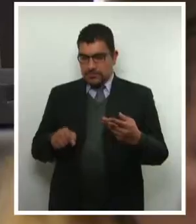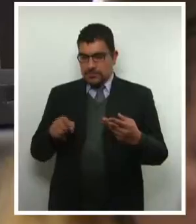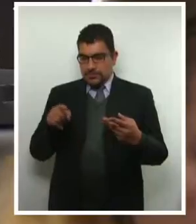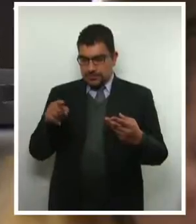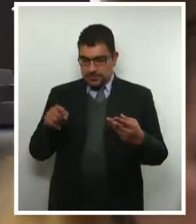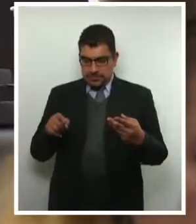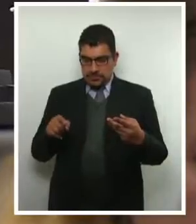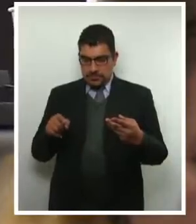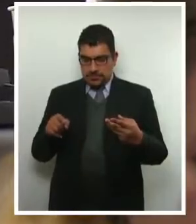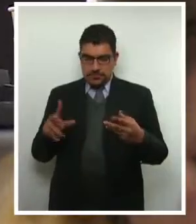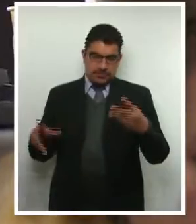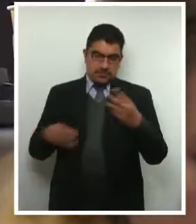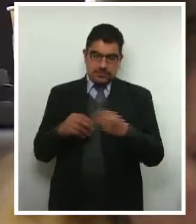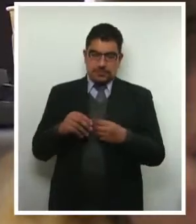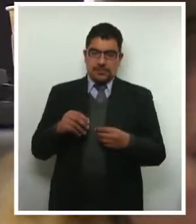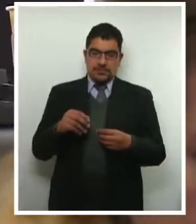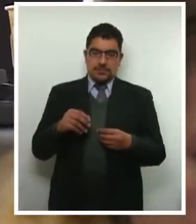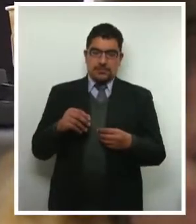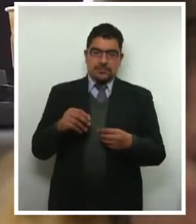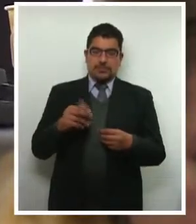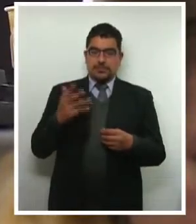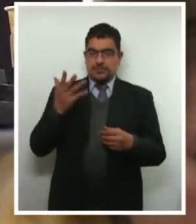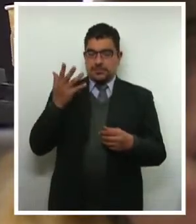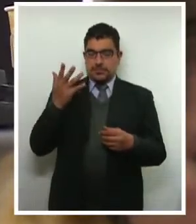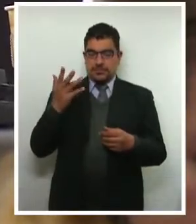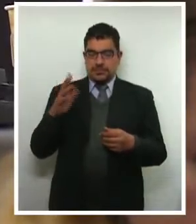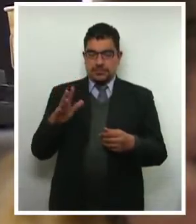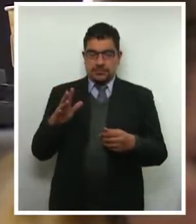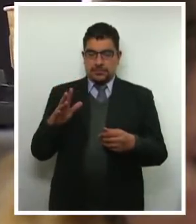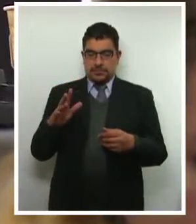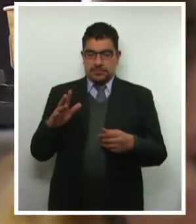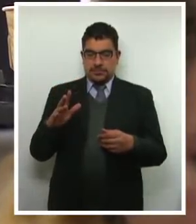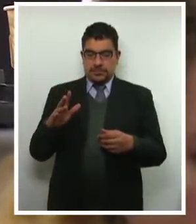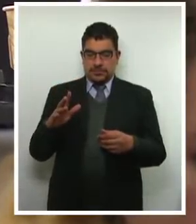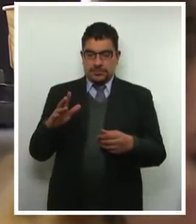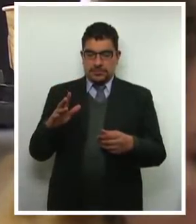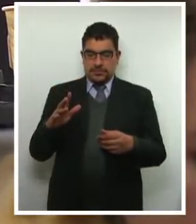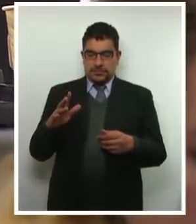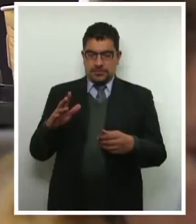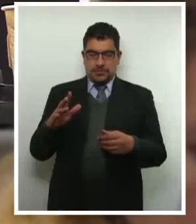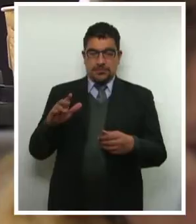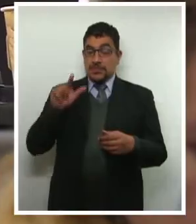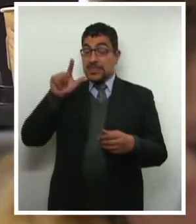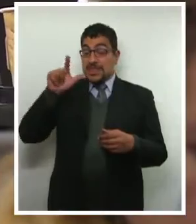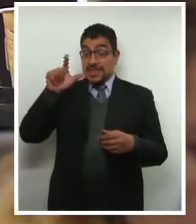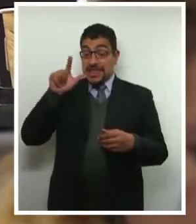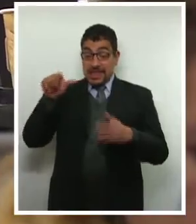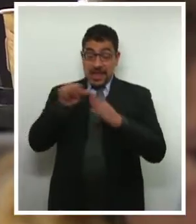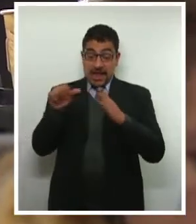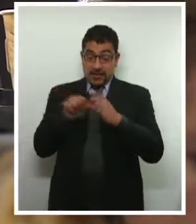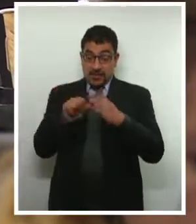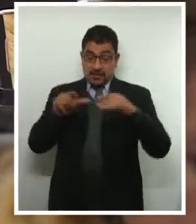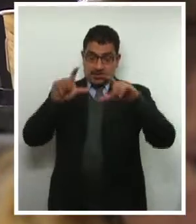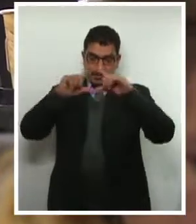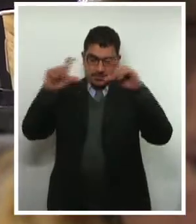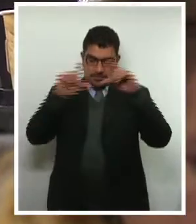9, el 10º párrafo del 17º.